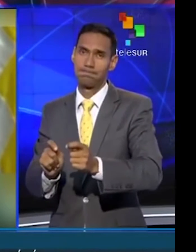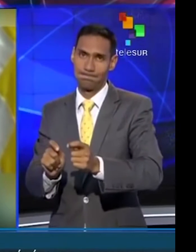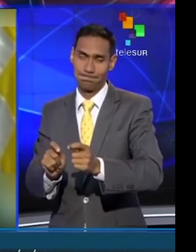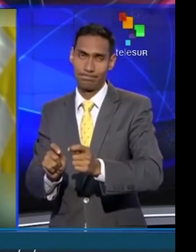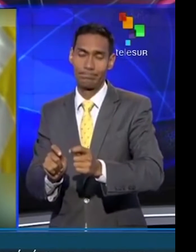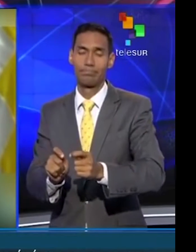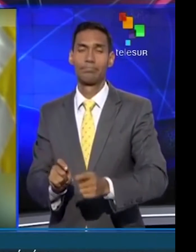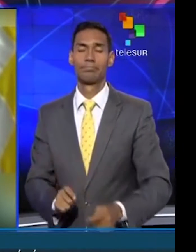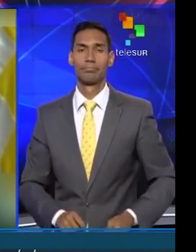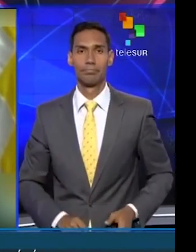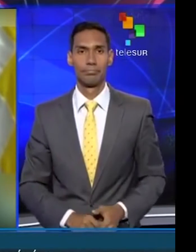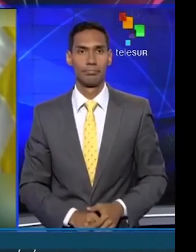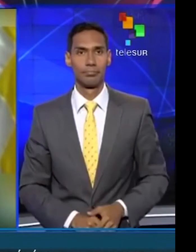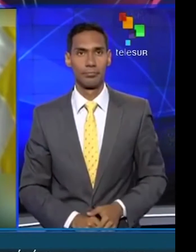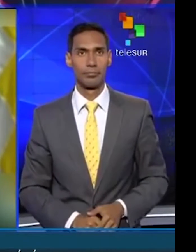Que bajo